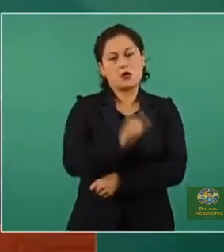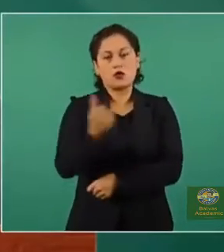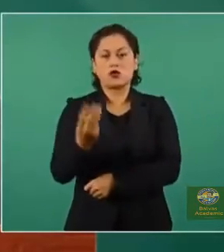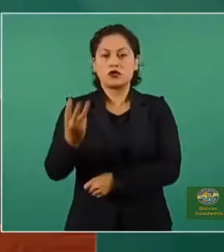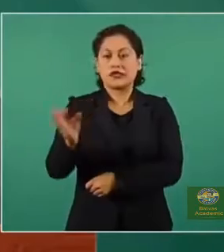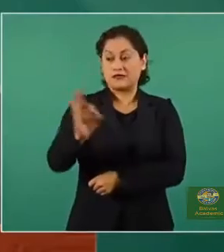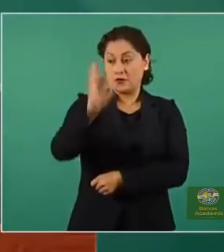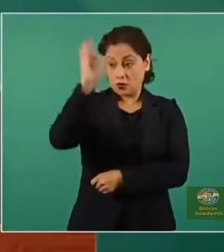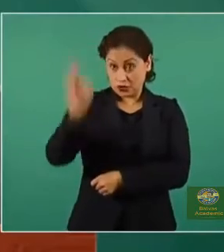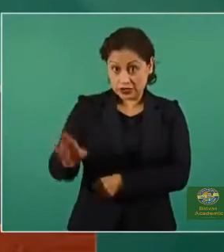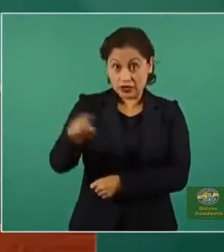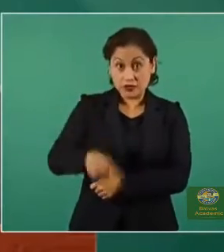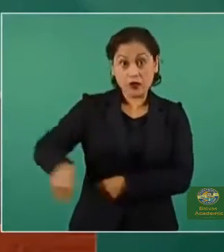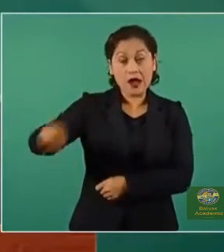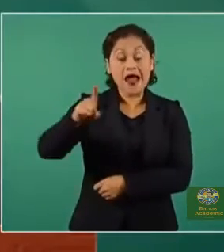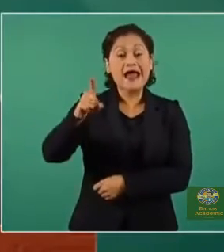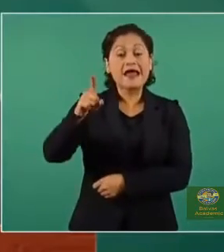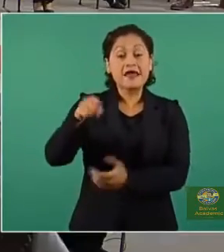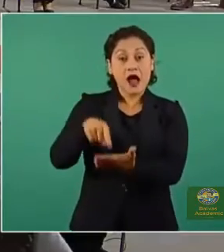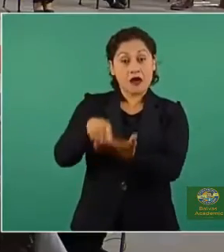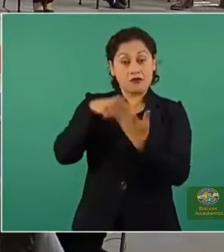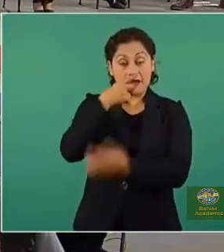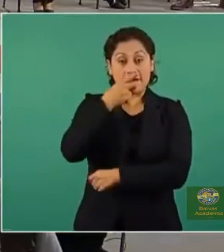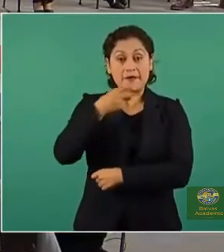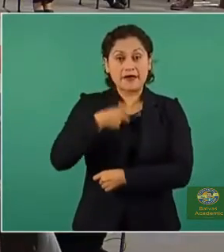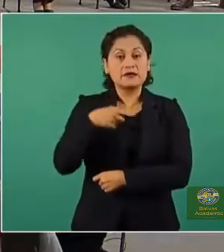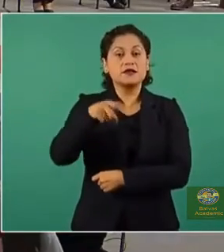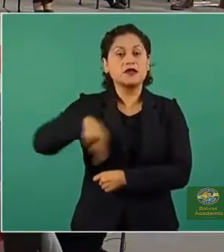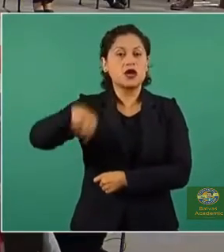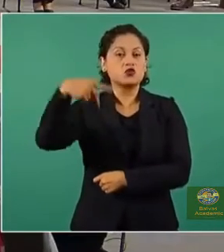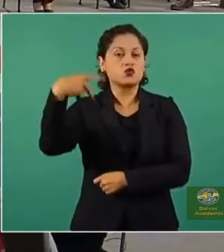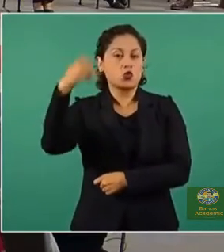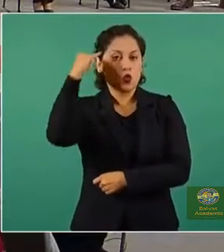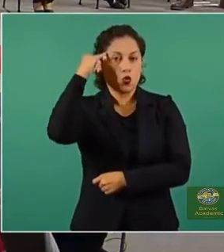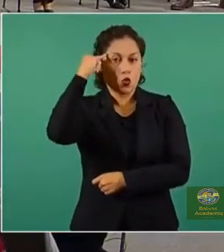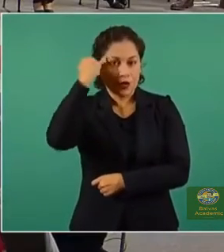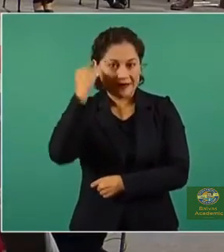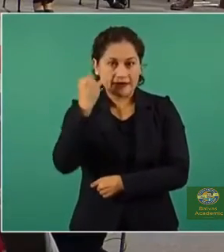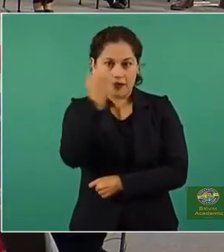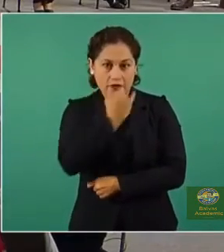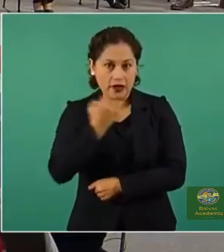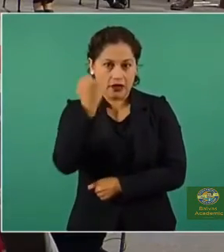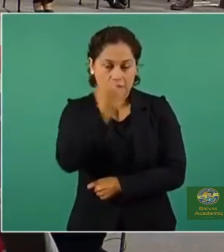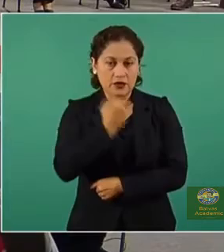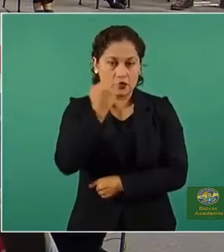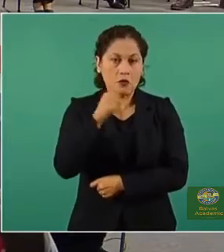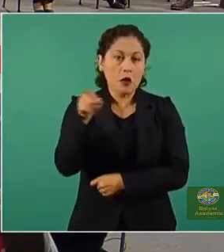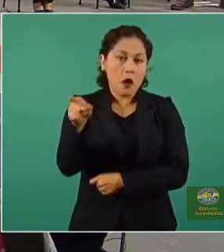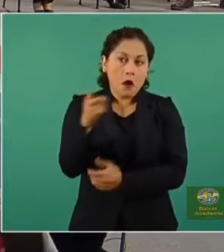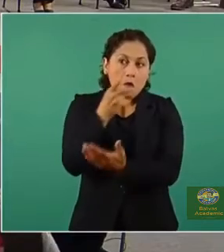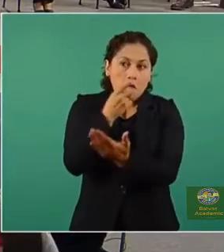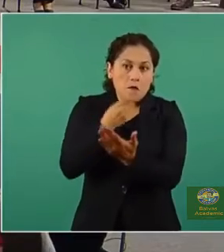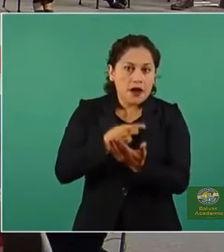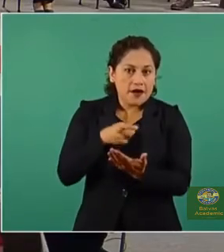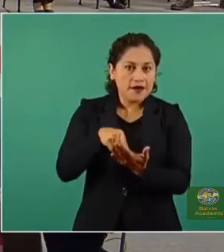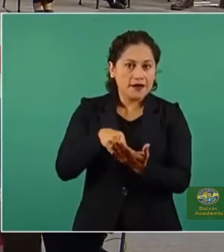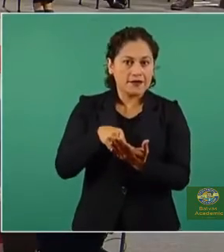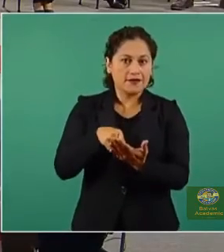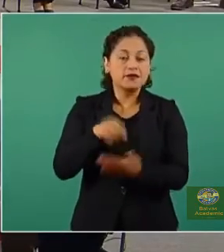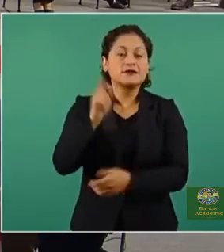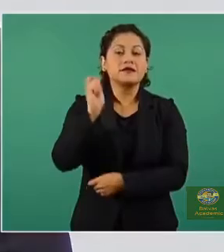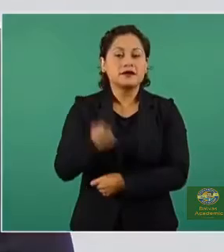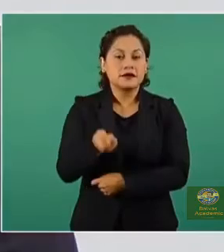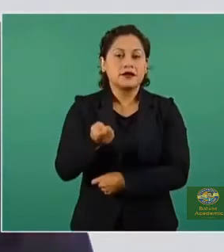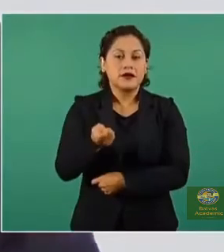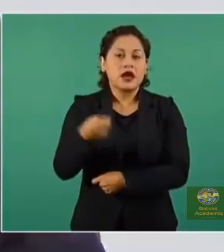3% refirieron tener ellos hablar una lengua indígena o referir que en su casa o en